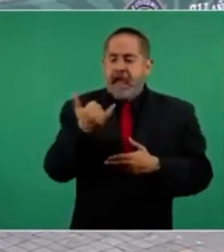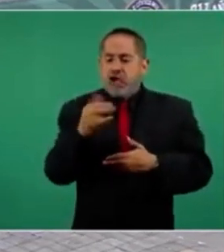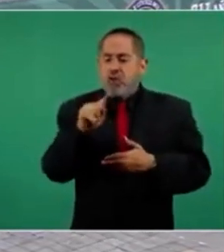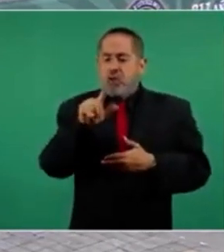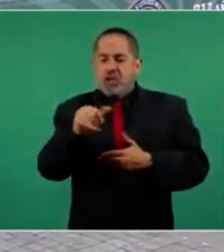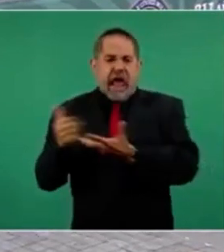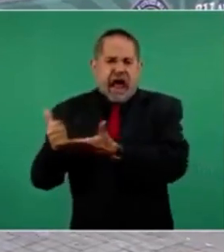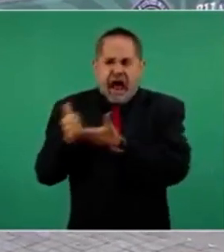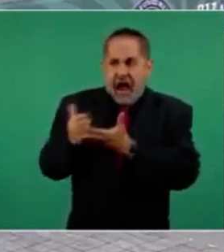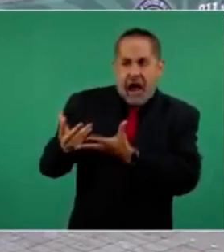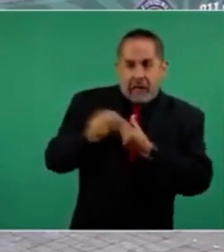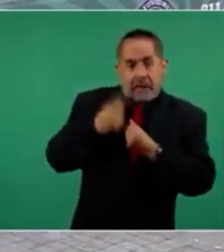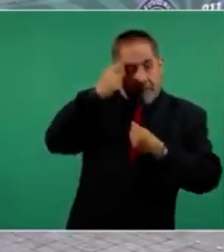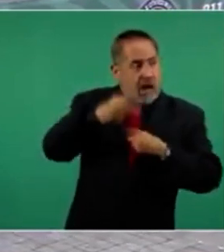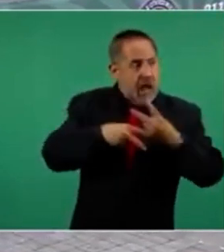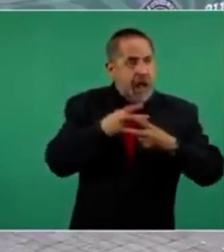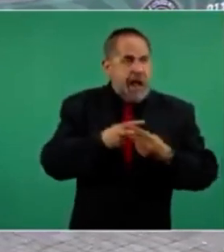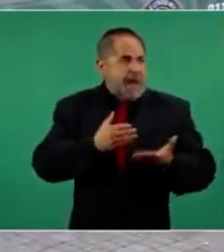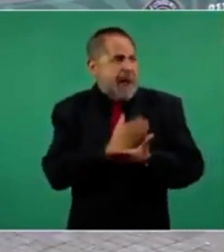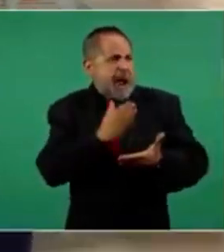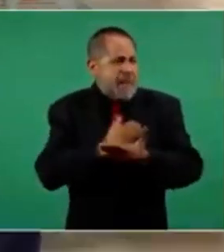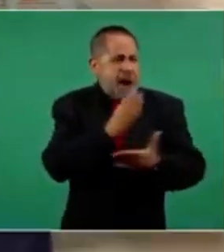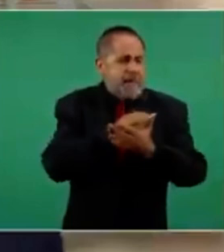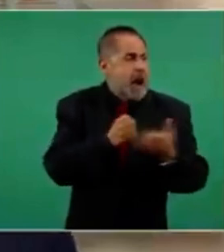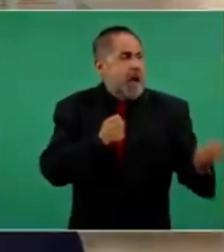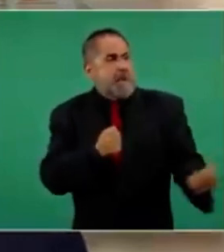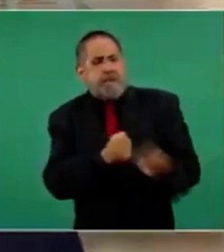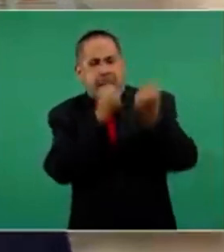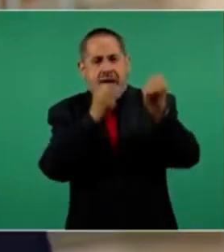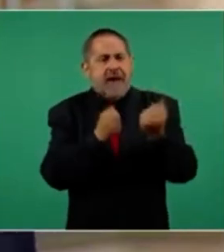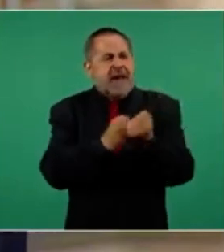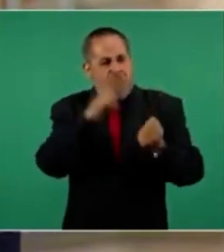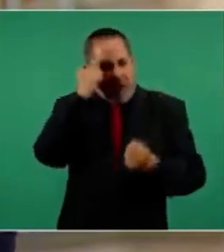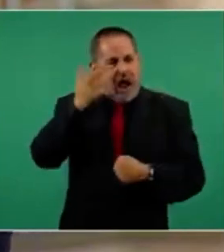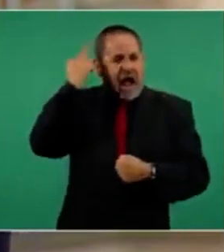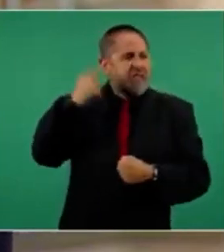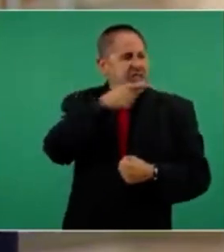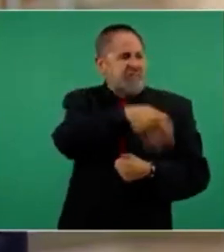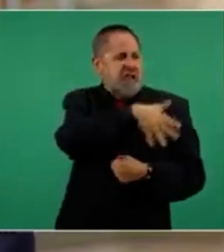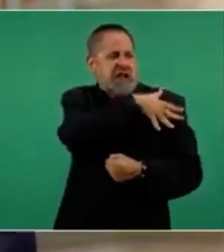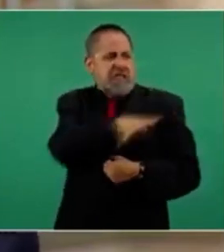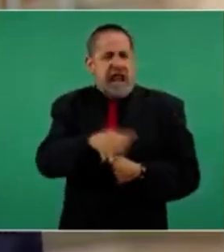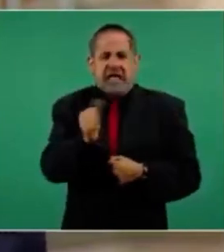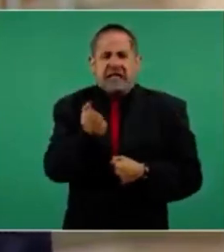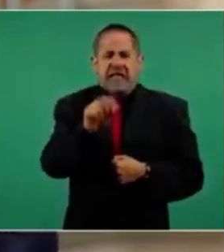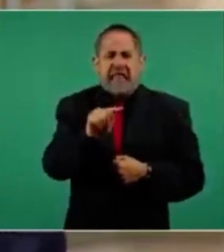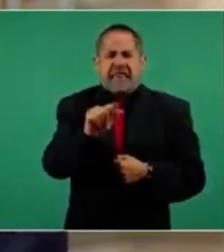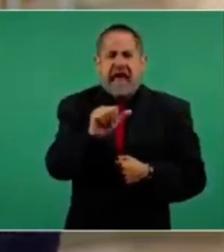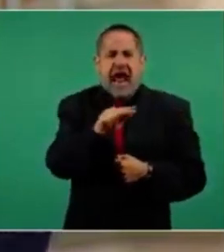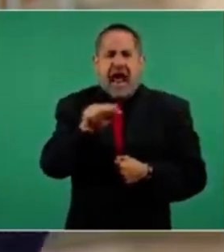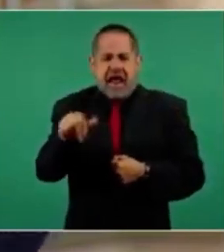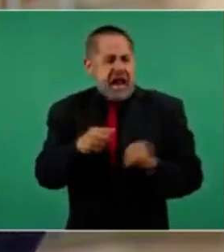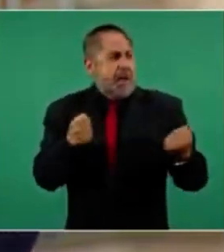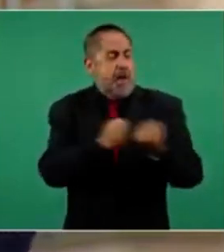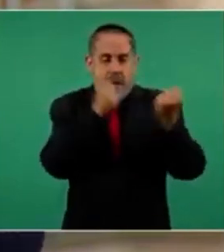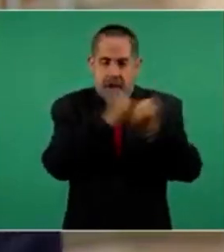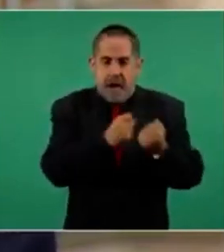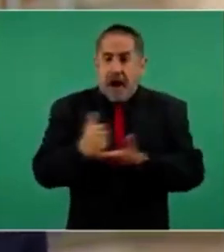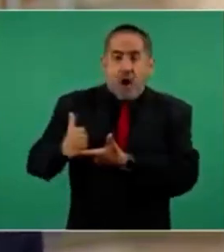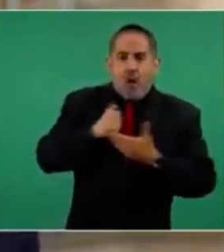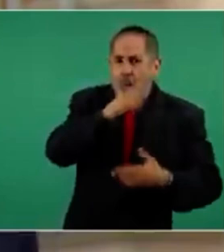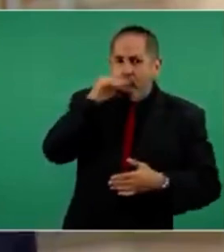ejército y la sociedad mexicana con el gobierno dictatorial del general Santa Anna. Como ha confirmado el